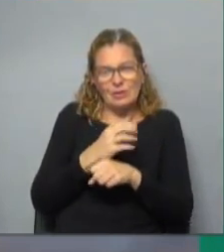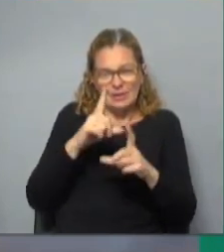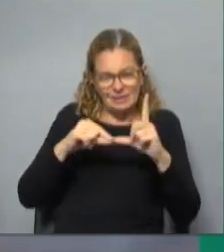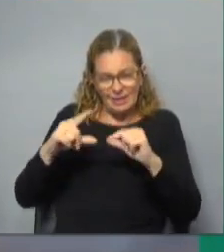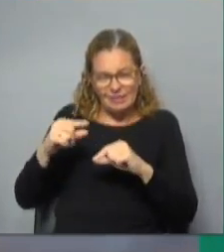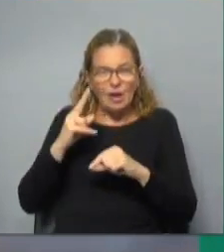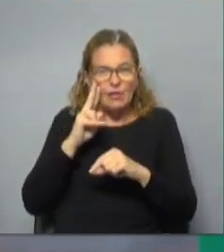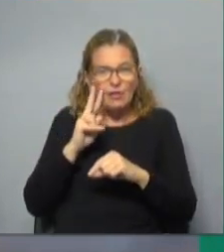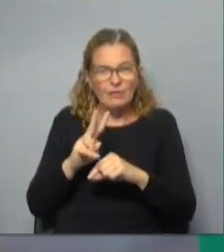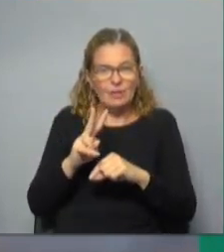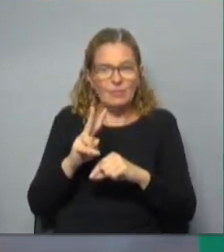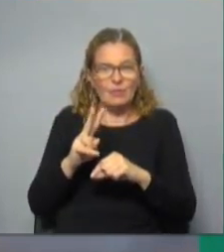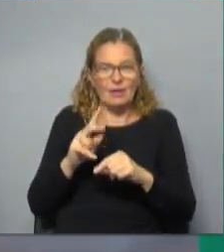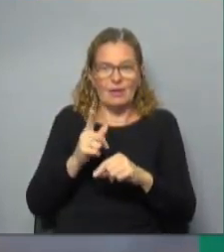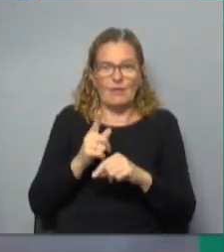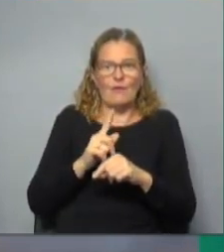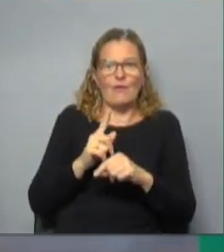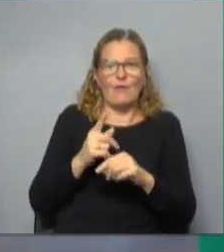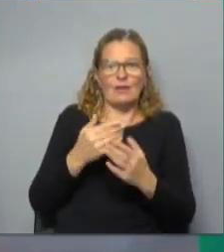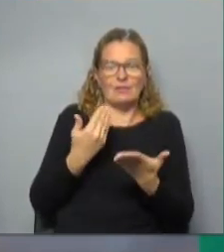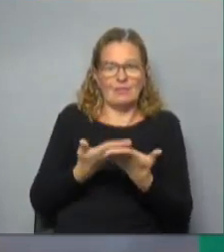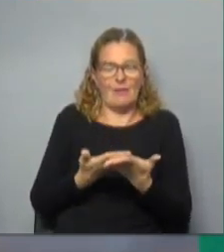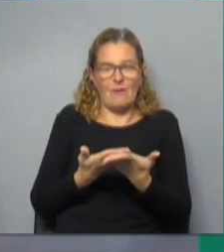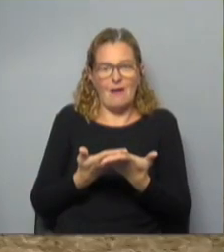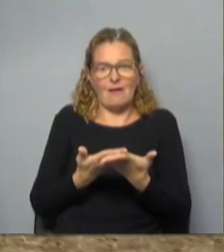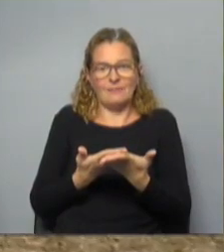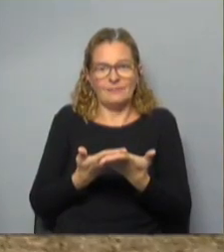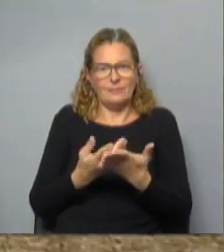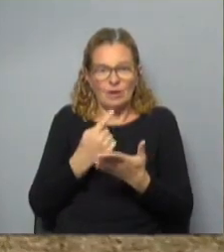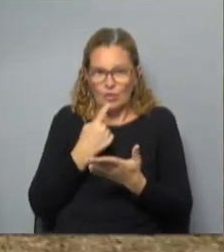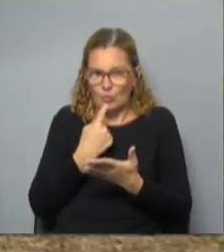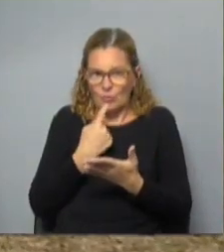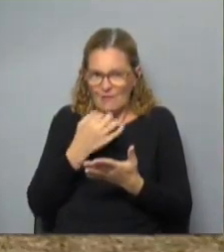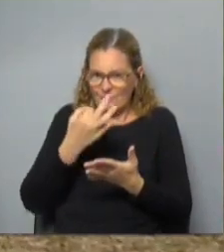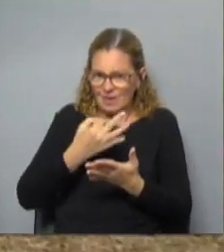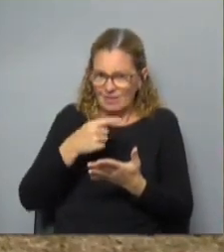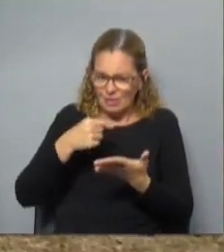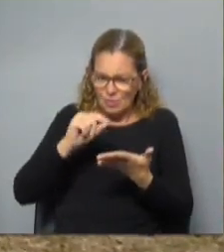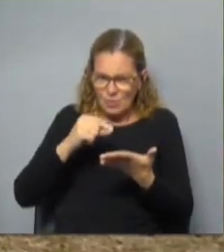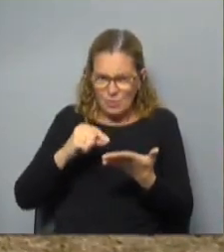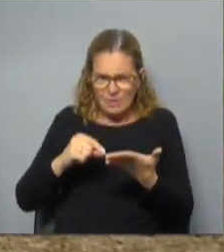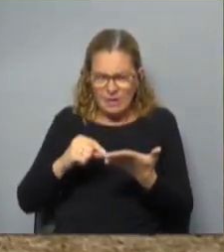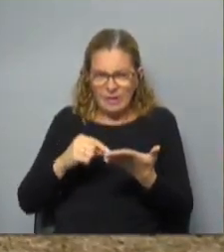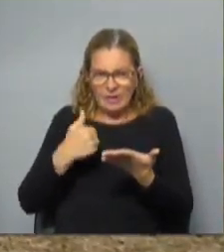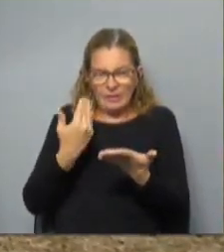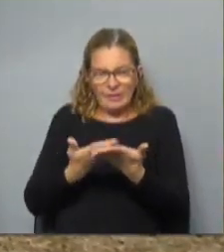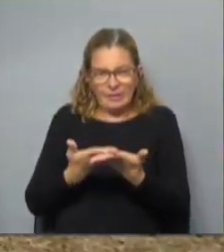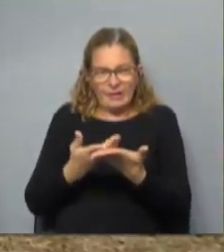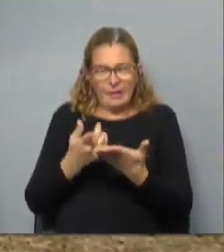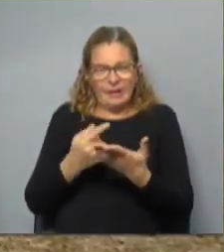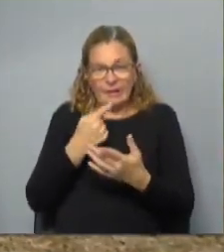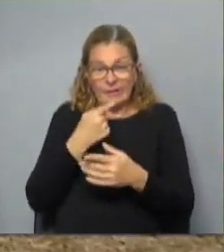que vemos es que tampoco tenían certezas de los datos que se estaban manejando y eso es parte de lo que